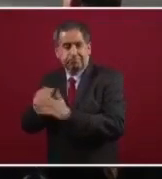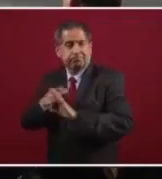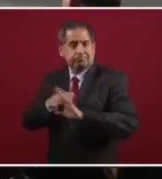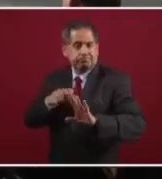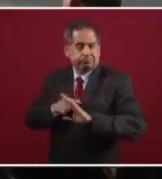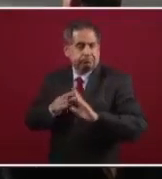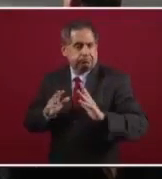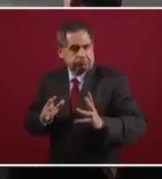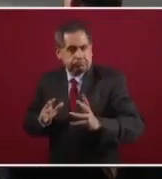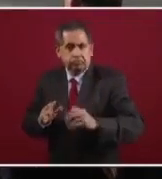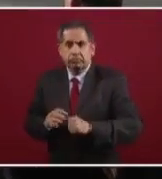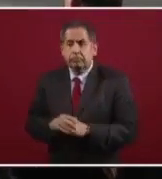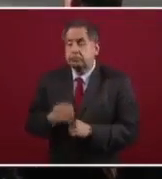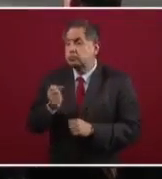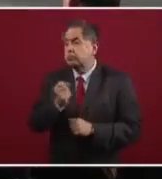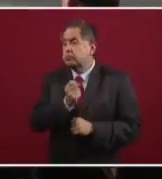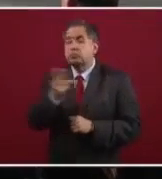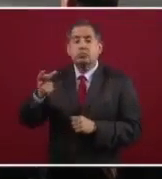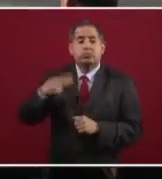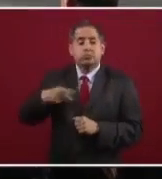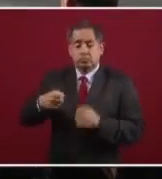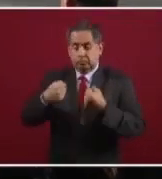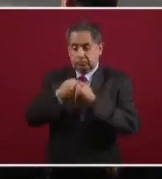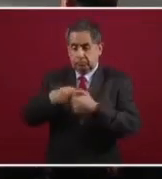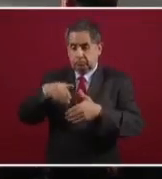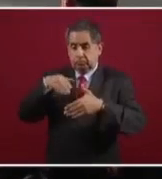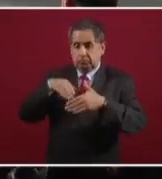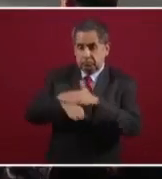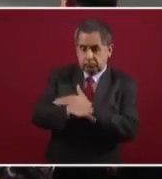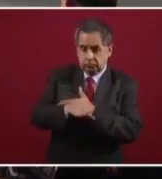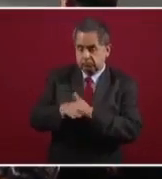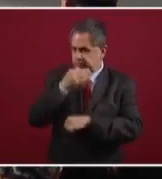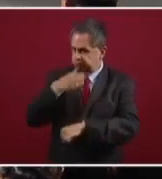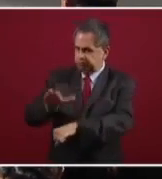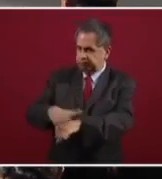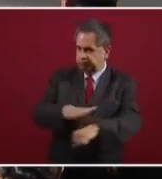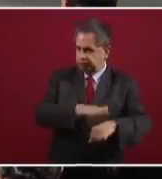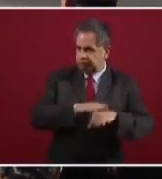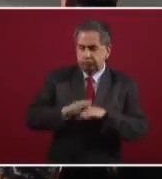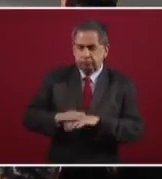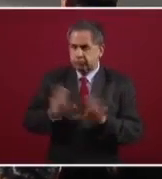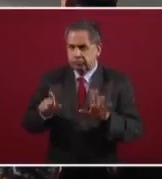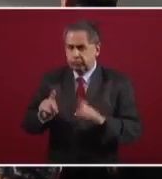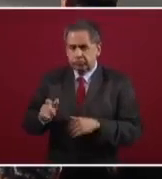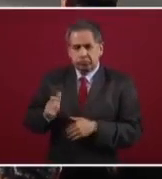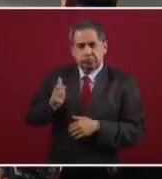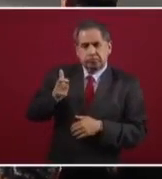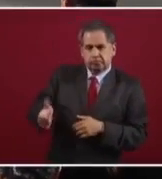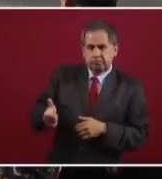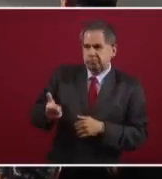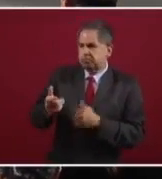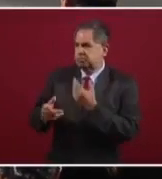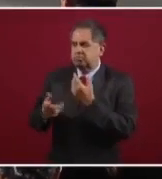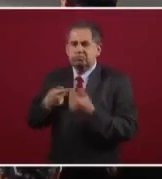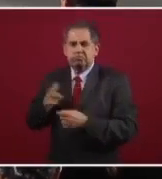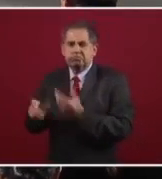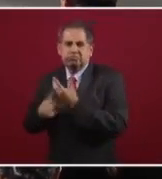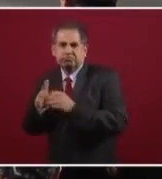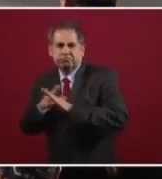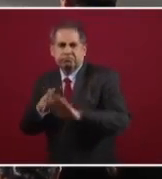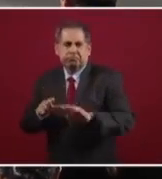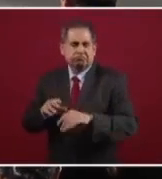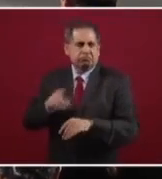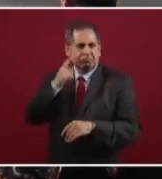Para cualquiera que esté pasando por nuestra frontera de manera ilegal, escuche esto: no le pague a los traficantes, no le pague a